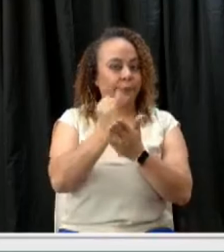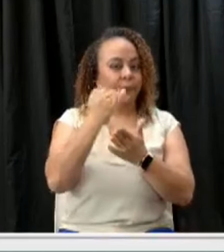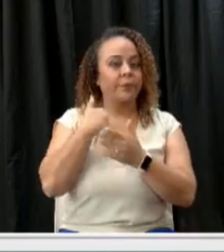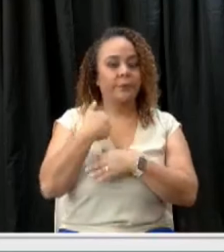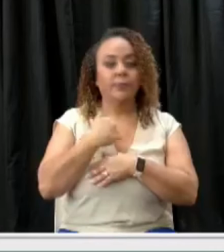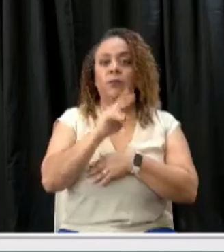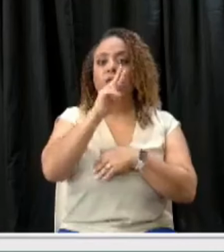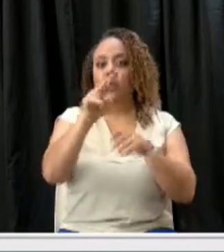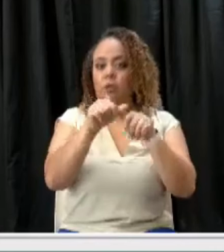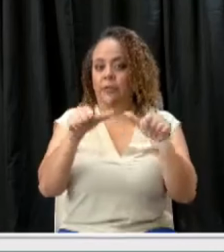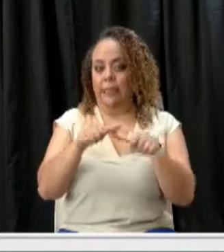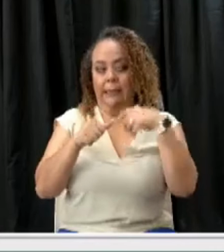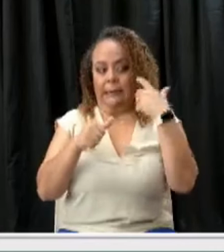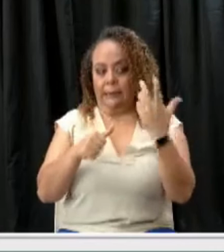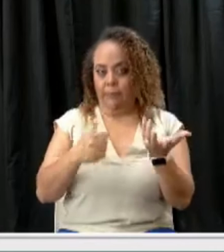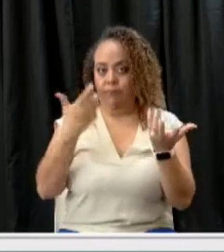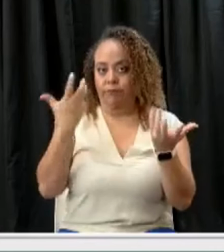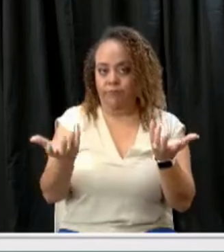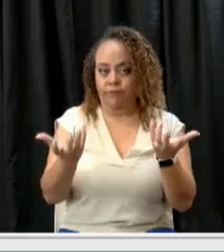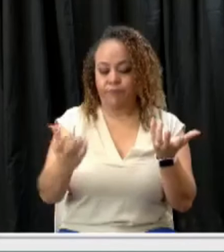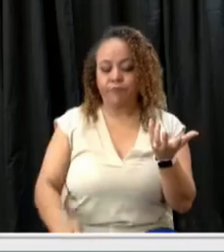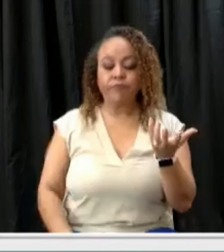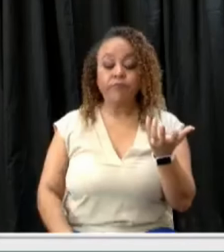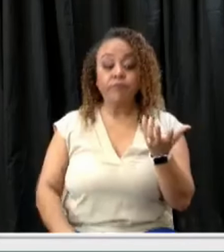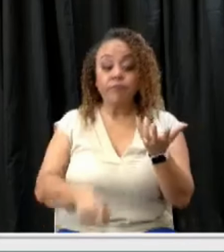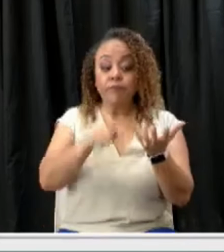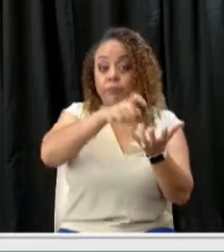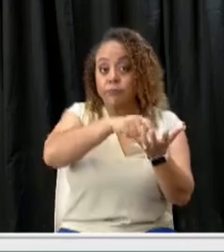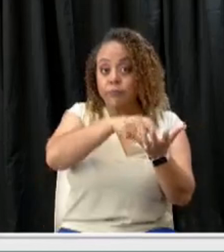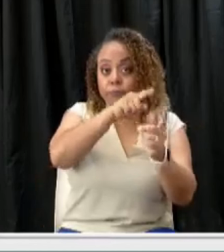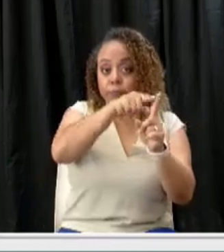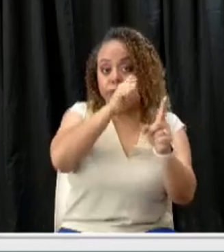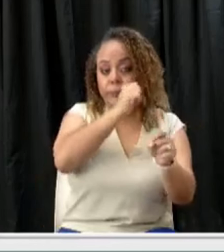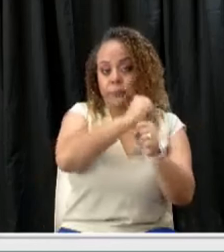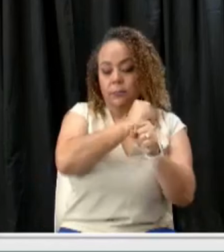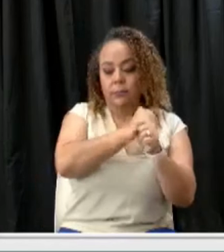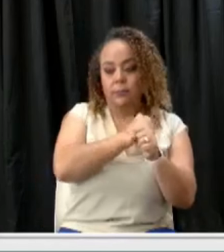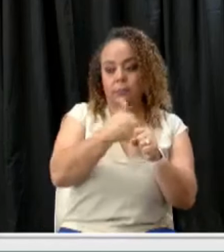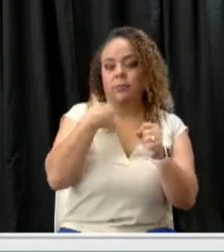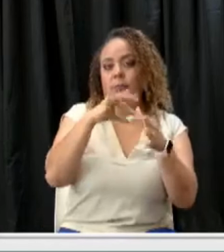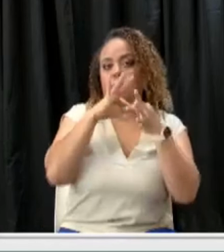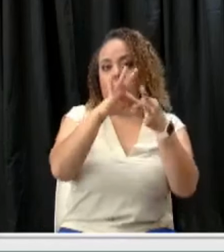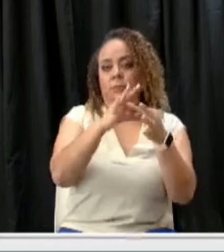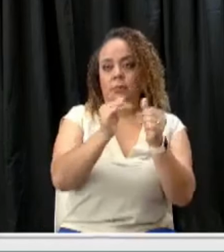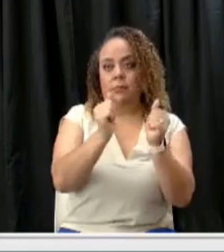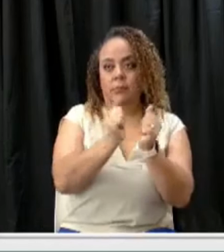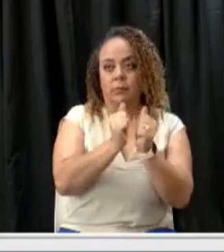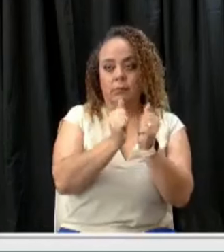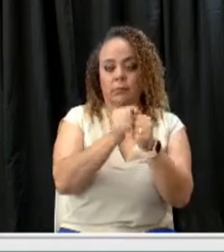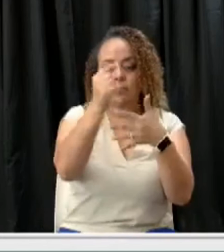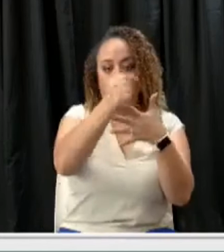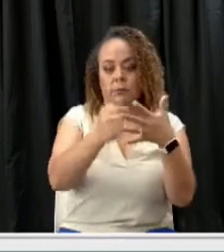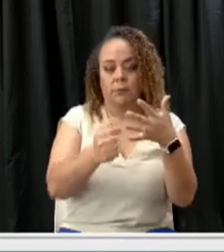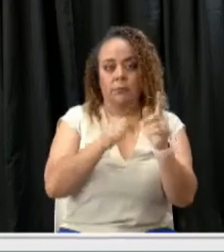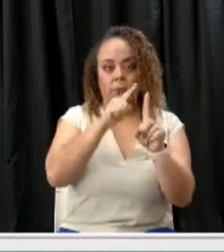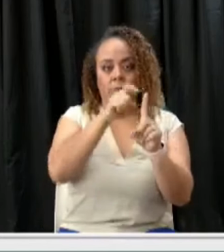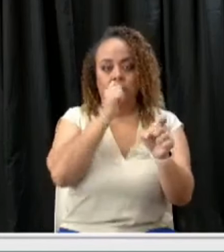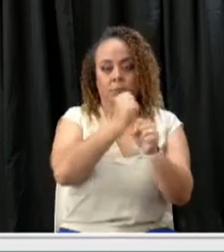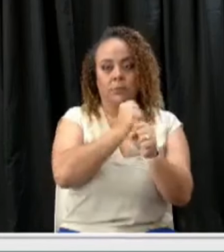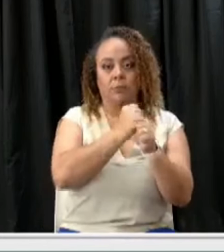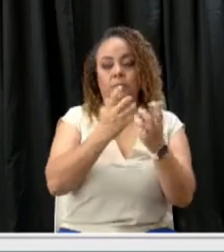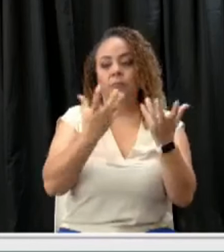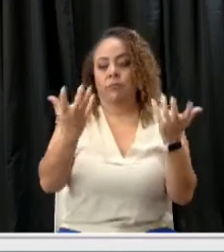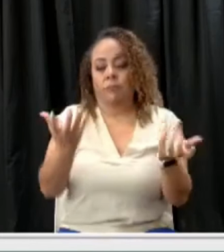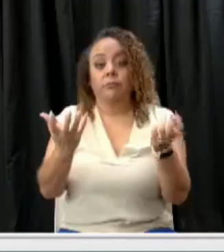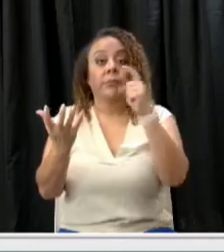grandes áreas en que se han enfocado, las que son de origen ocupacional o que tienen relación con factores de origen ocupacional